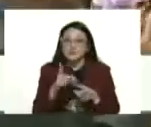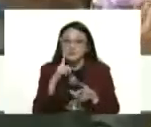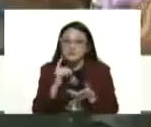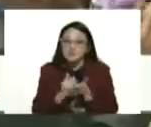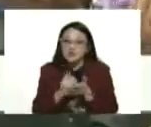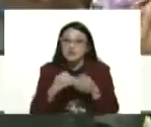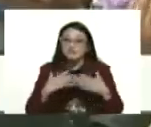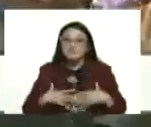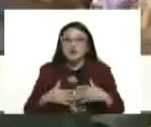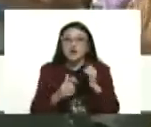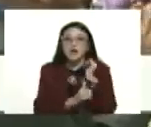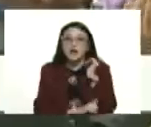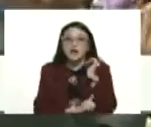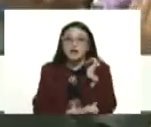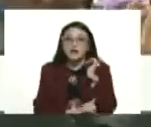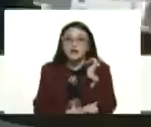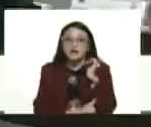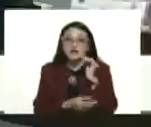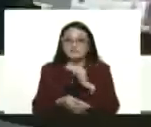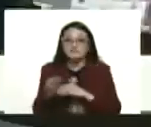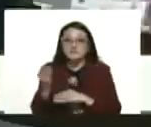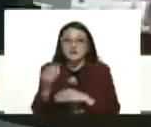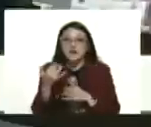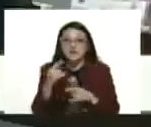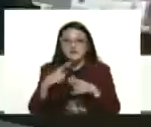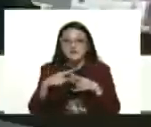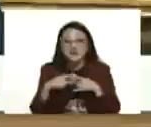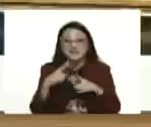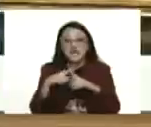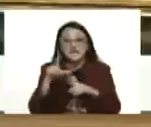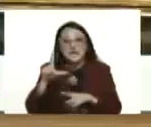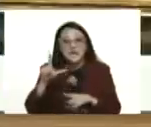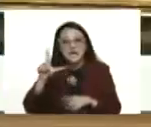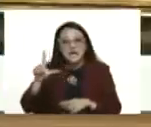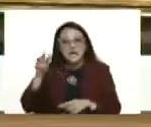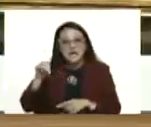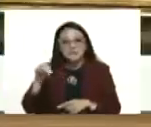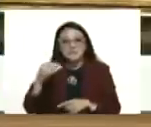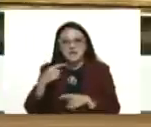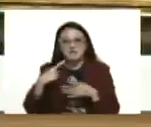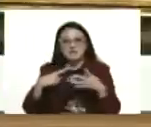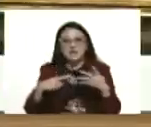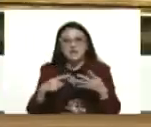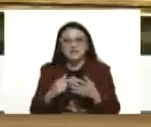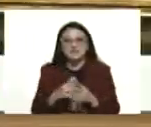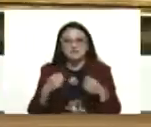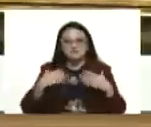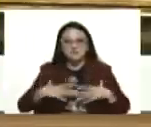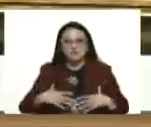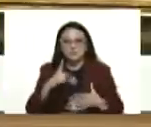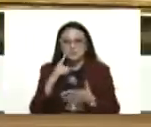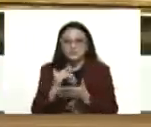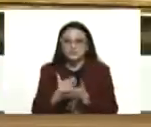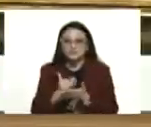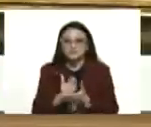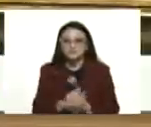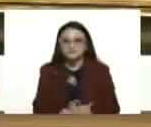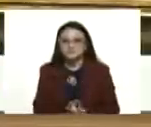anaranjada. Que tenemos de varias tallas. XL, LM, tenemos de varias tallas.